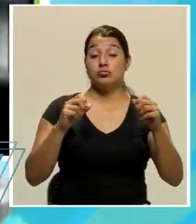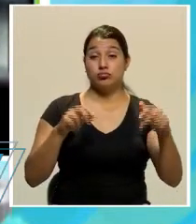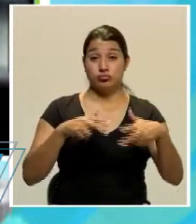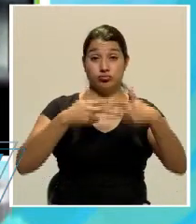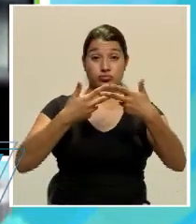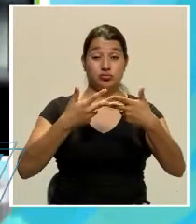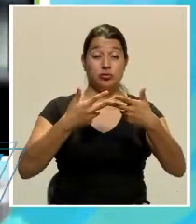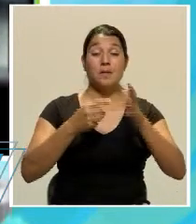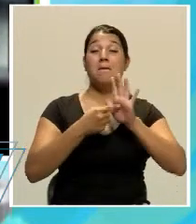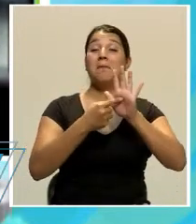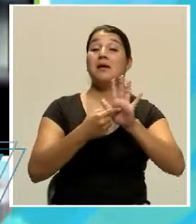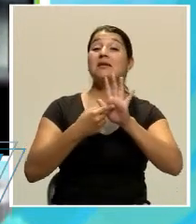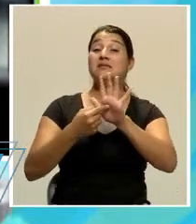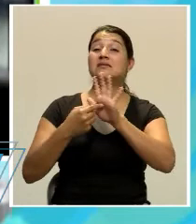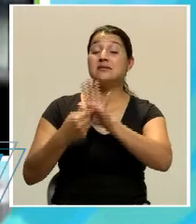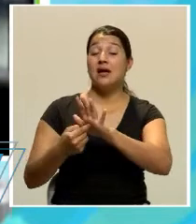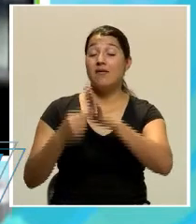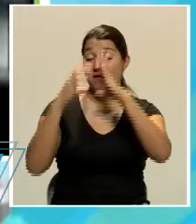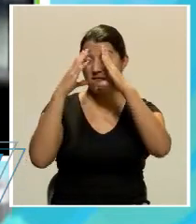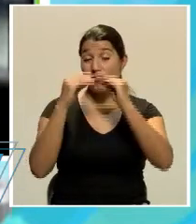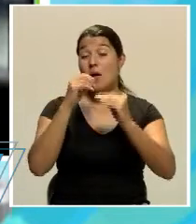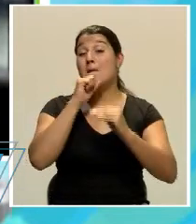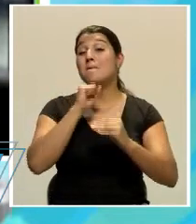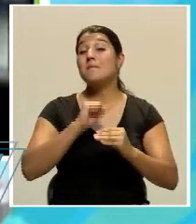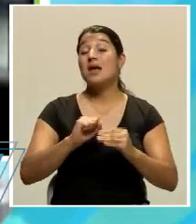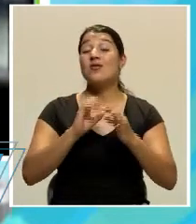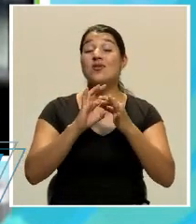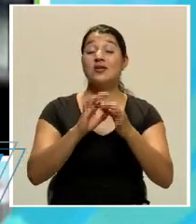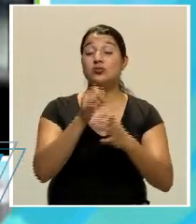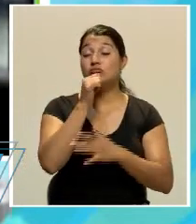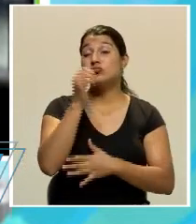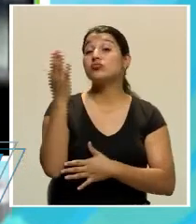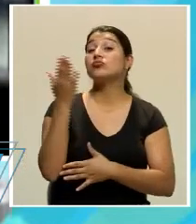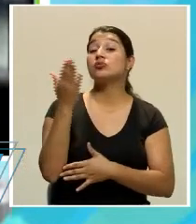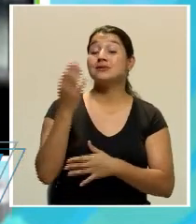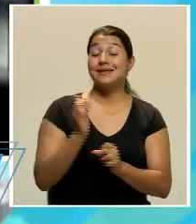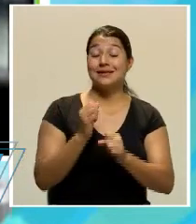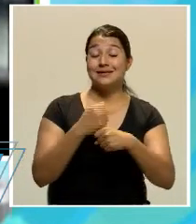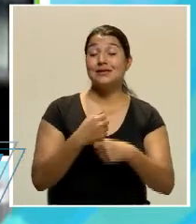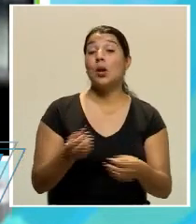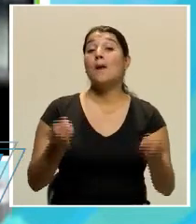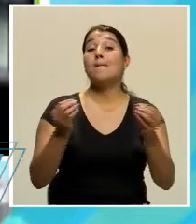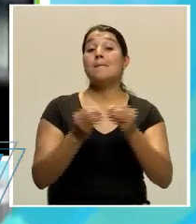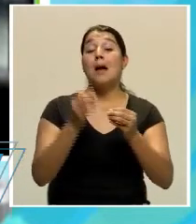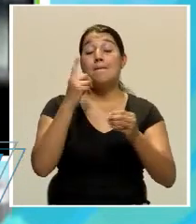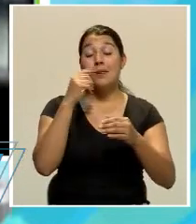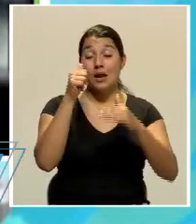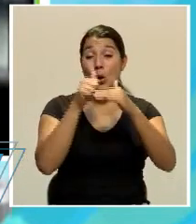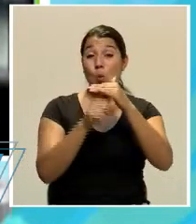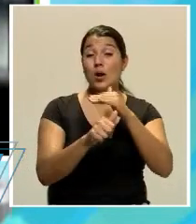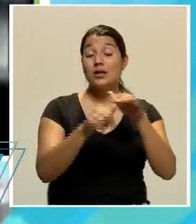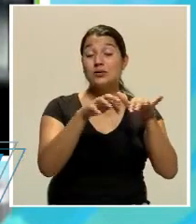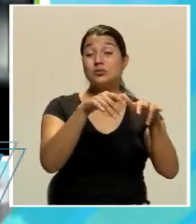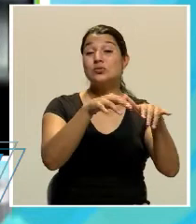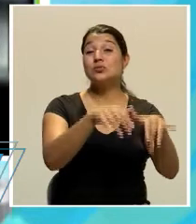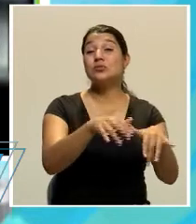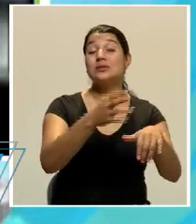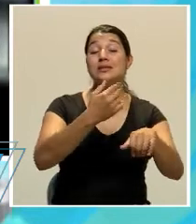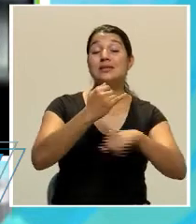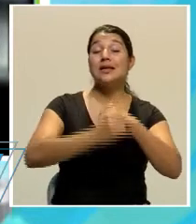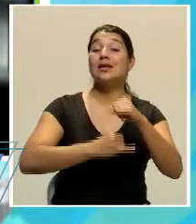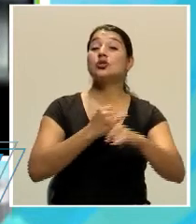grabados, pero eran grabaciones básicamente de repertorio que se habían hecho más para los archivos institucionales,